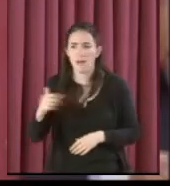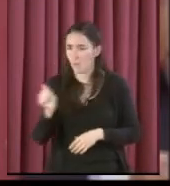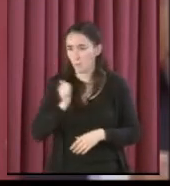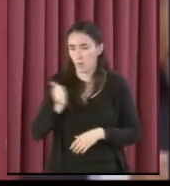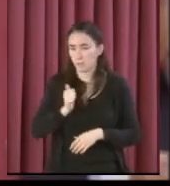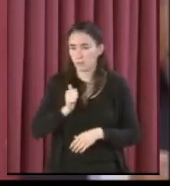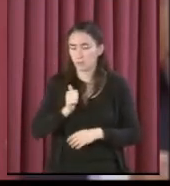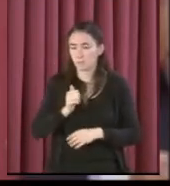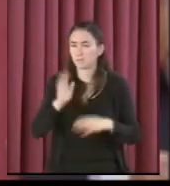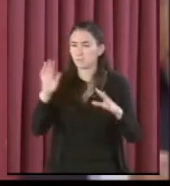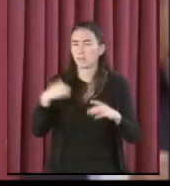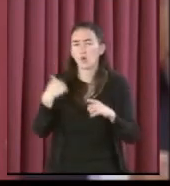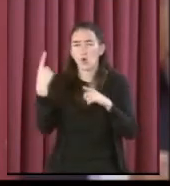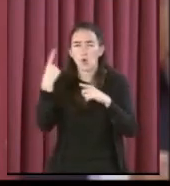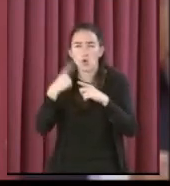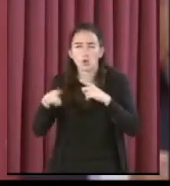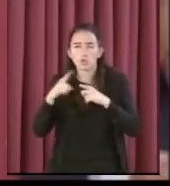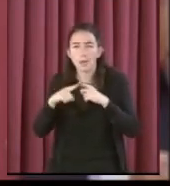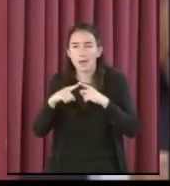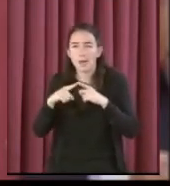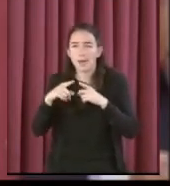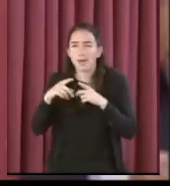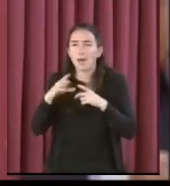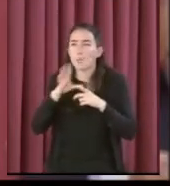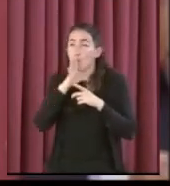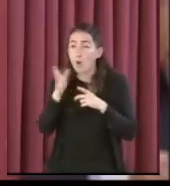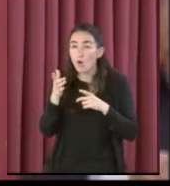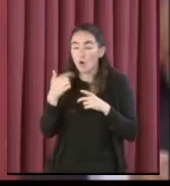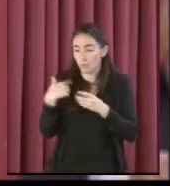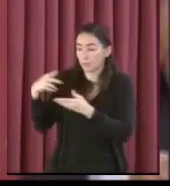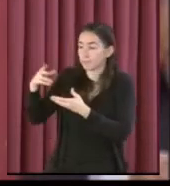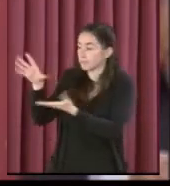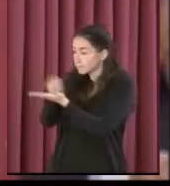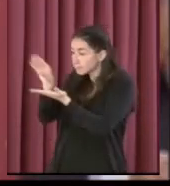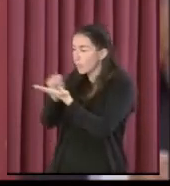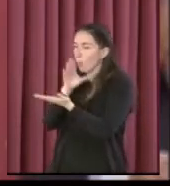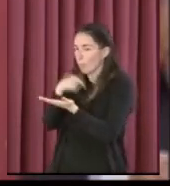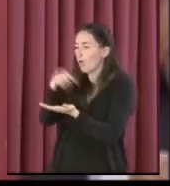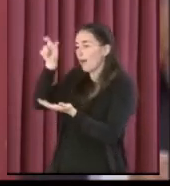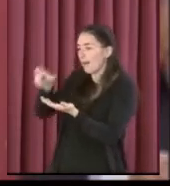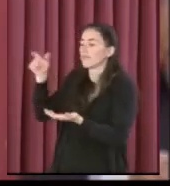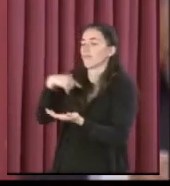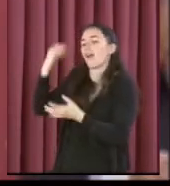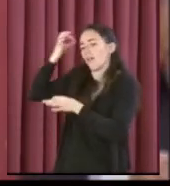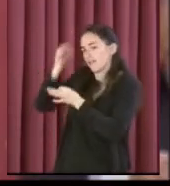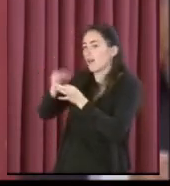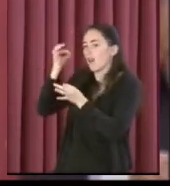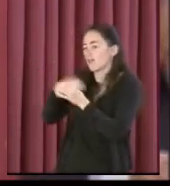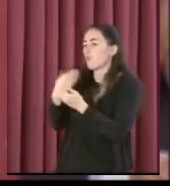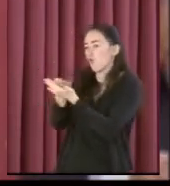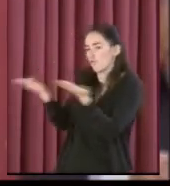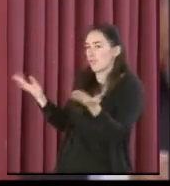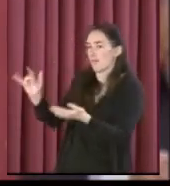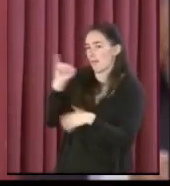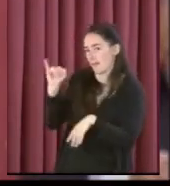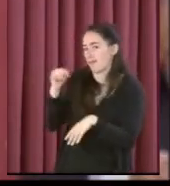un trasfondo. Es creer en la gente e impulsarle para que sea activo y para que estimule a